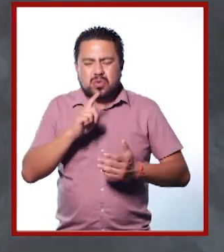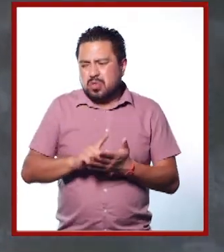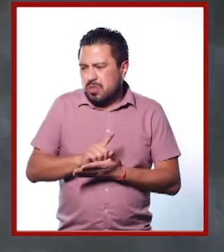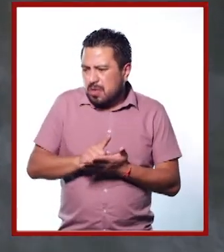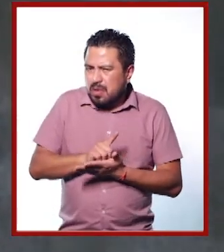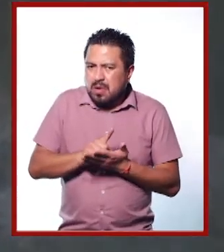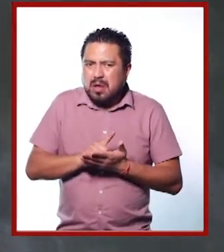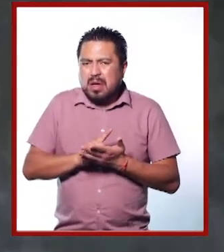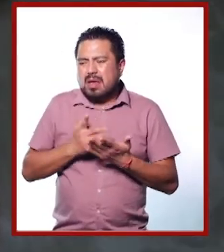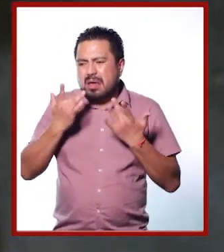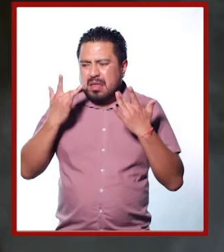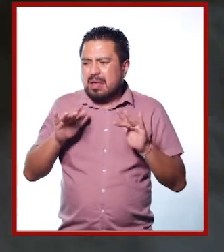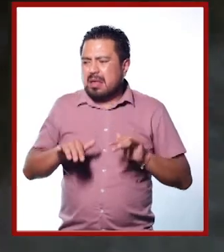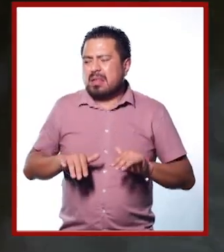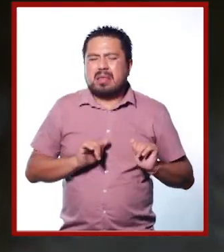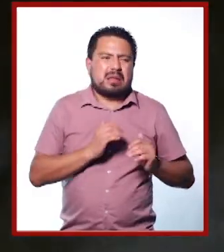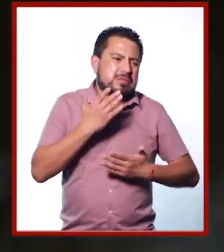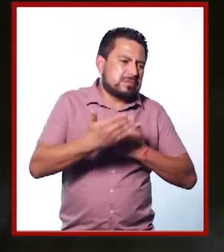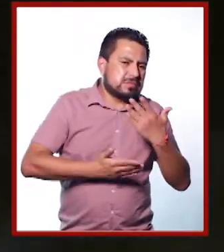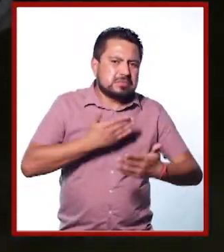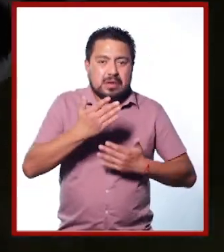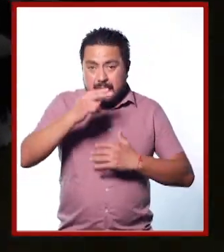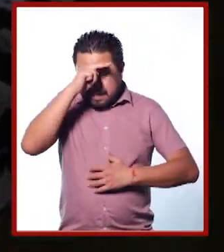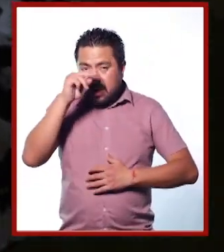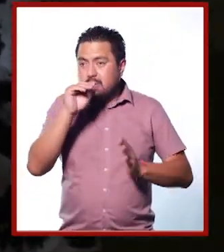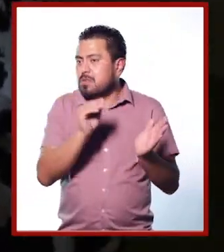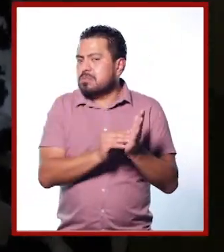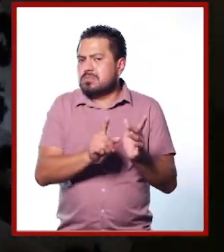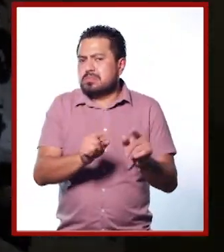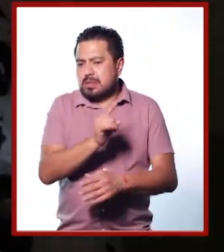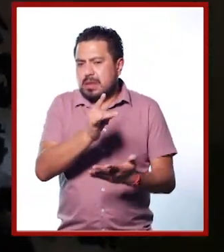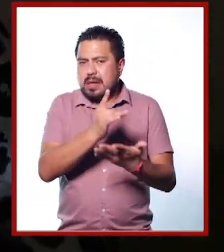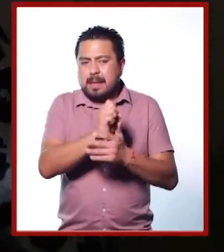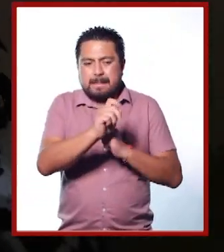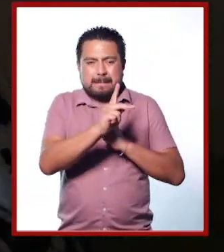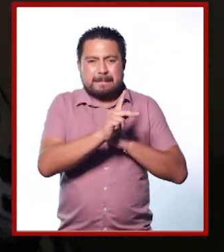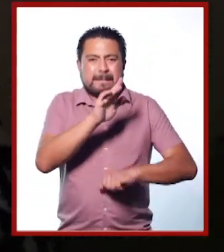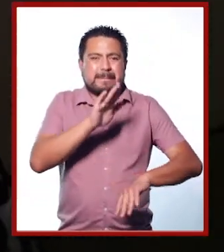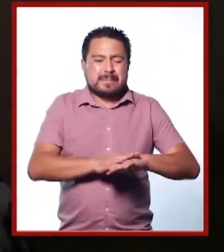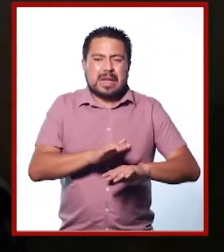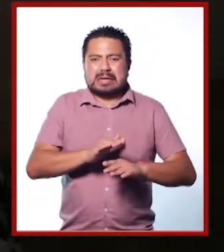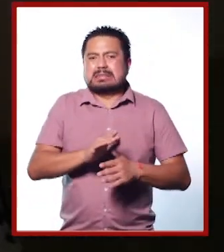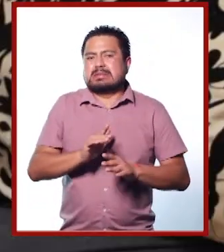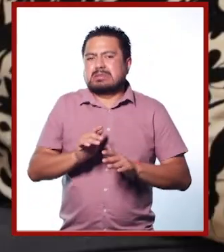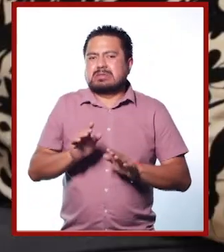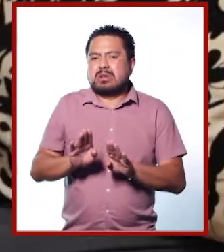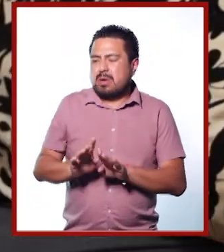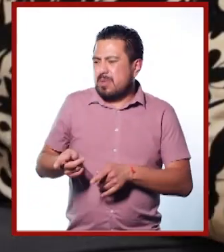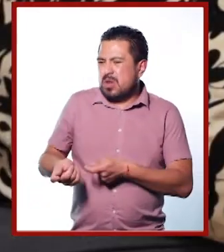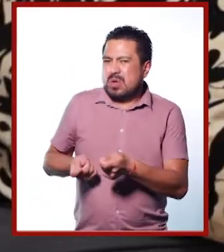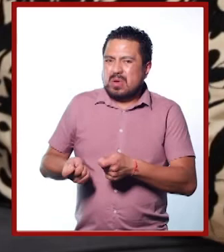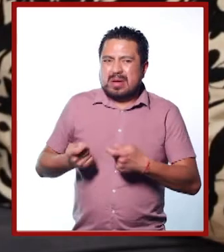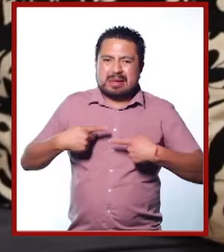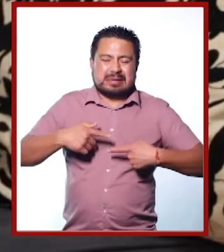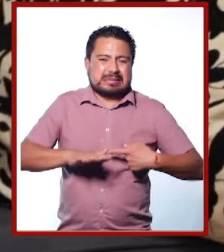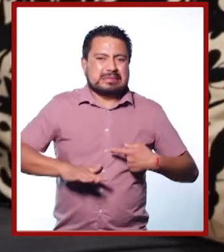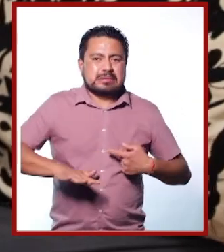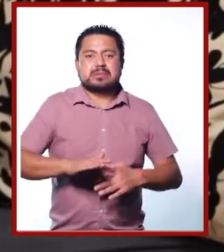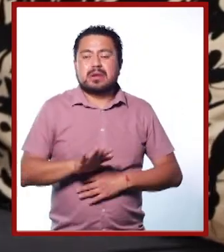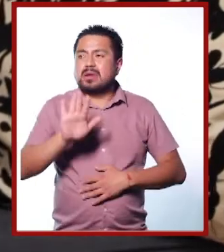de sustancias, dejar de estudiar. En México simplemente somos uno de los países con mayor trata de personas. Sí,